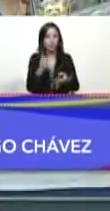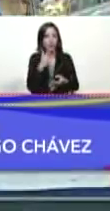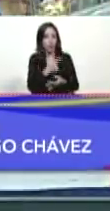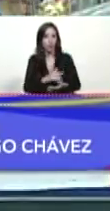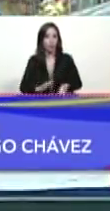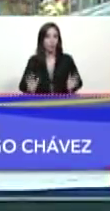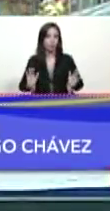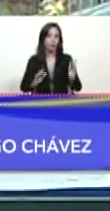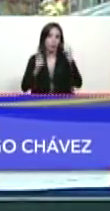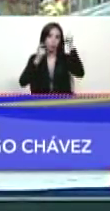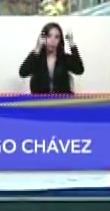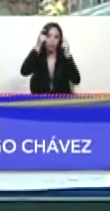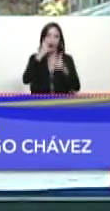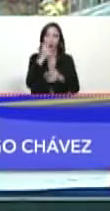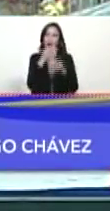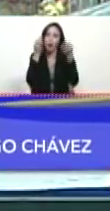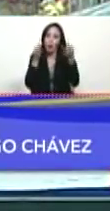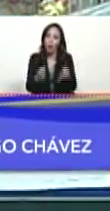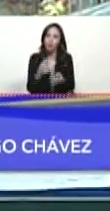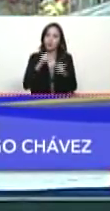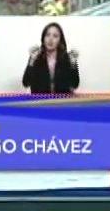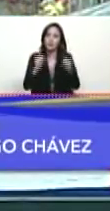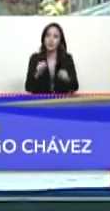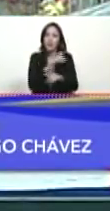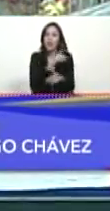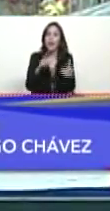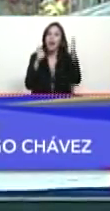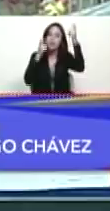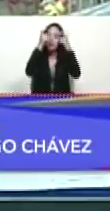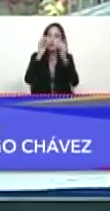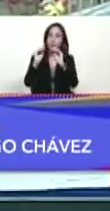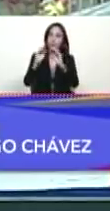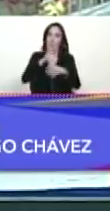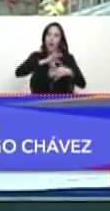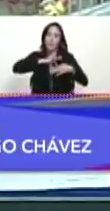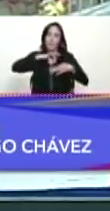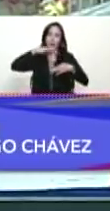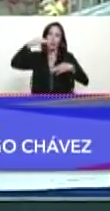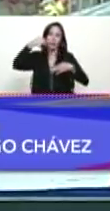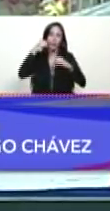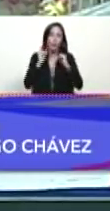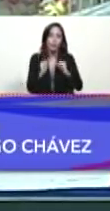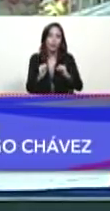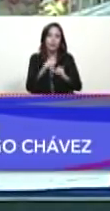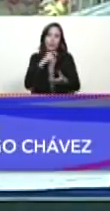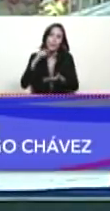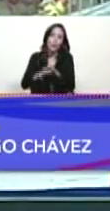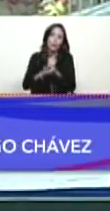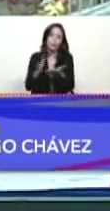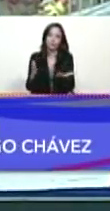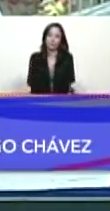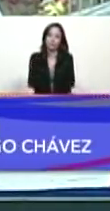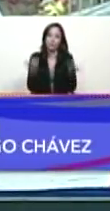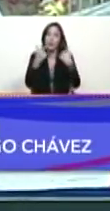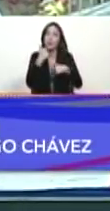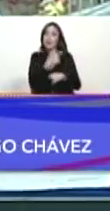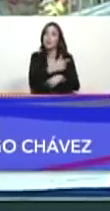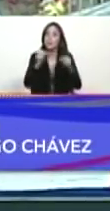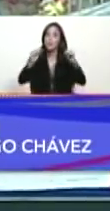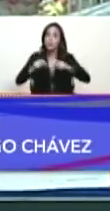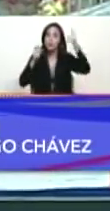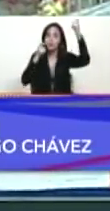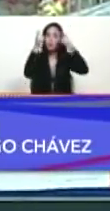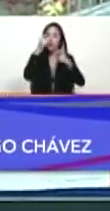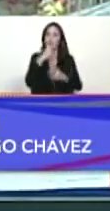llegar, comandante Chávez, donde esté tu espíritu, donde esté tu fuerza redentora, inmortal, comandante